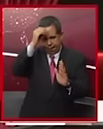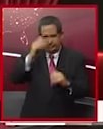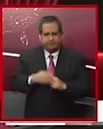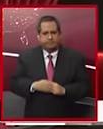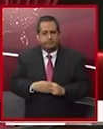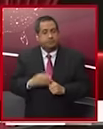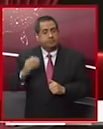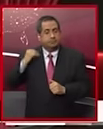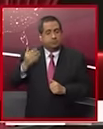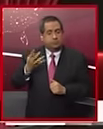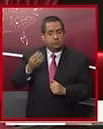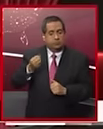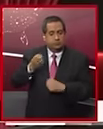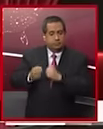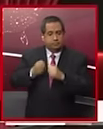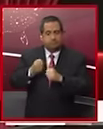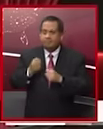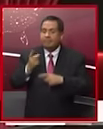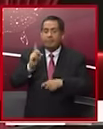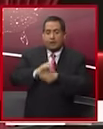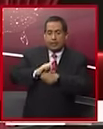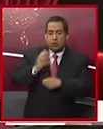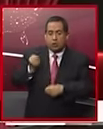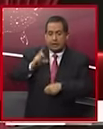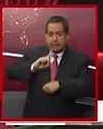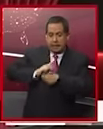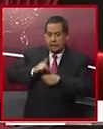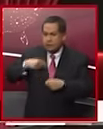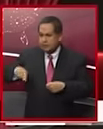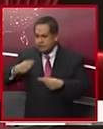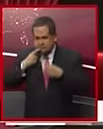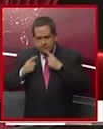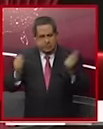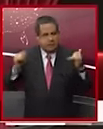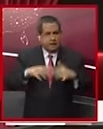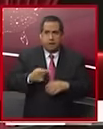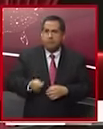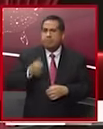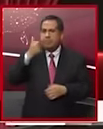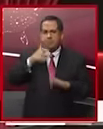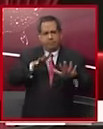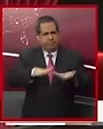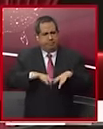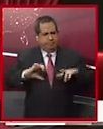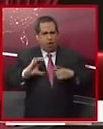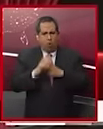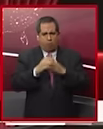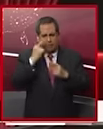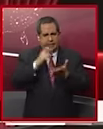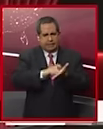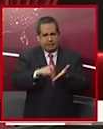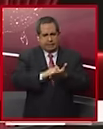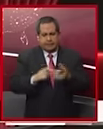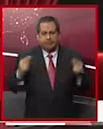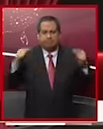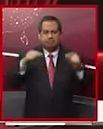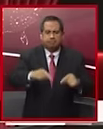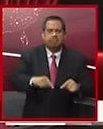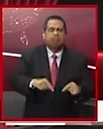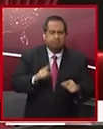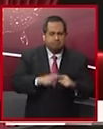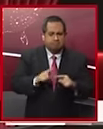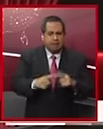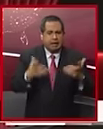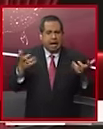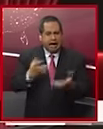9 días, todos los partidos y el constituyente independiente llegamos a esta comisión redactora con una coincidencia: el poder